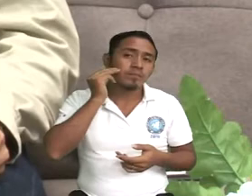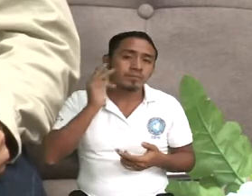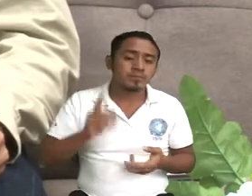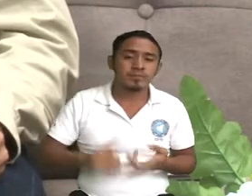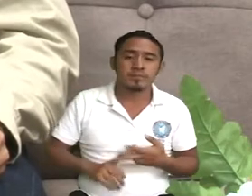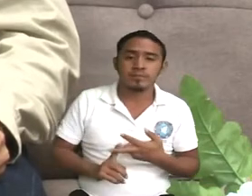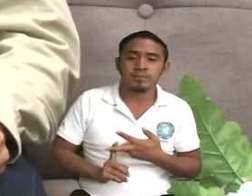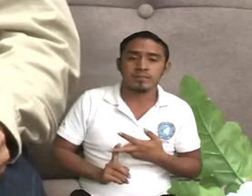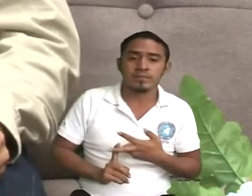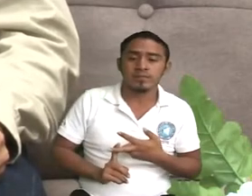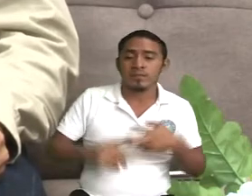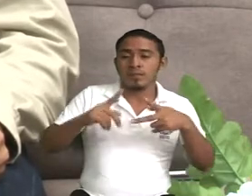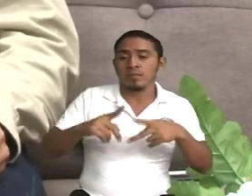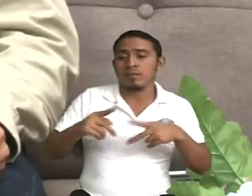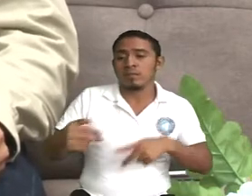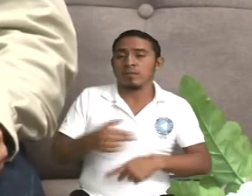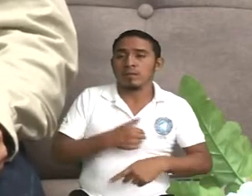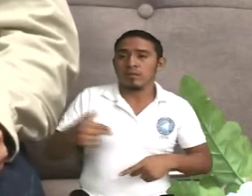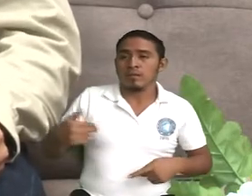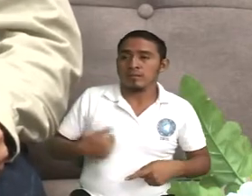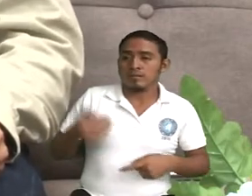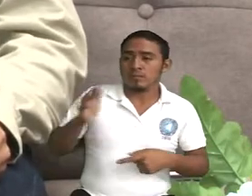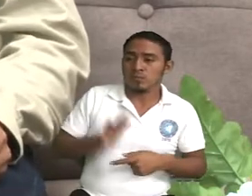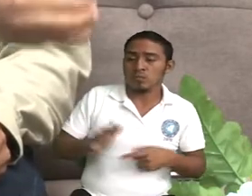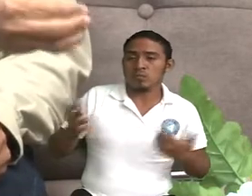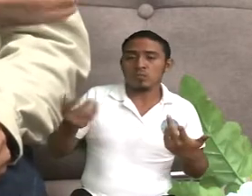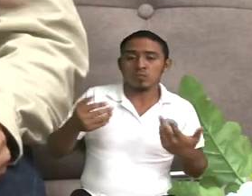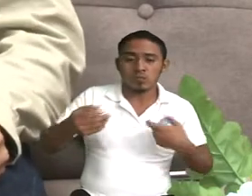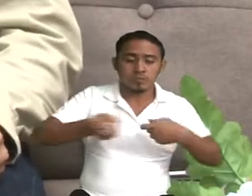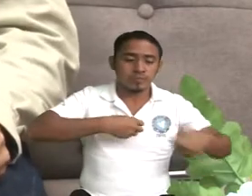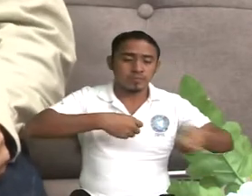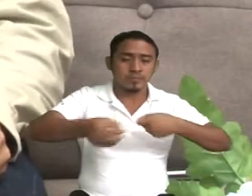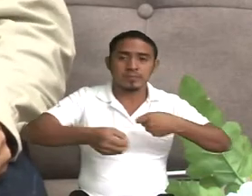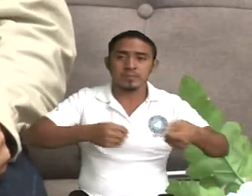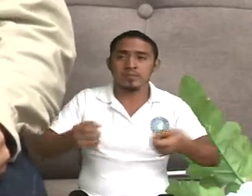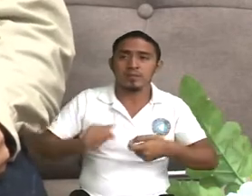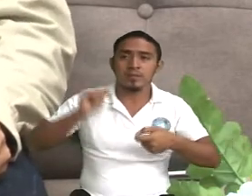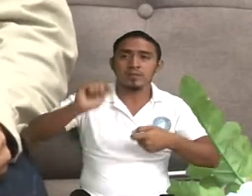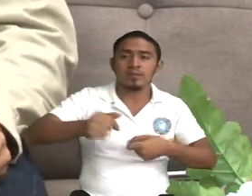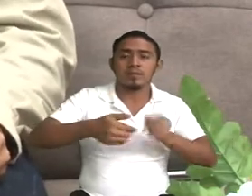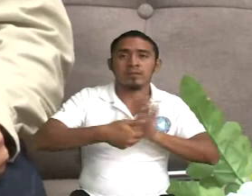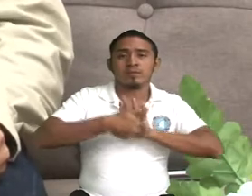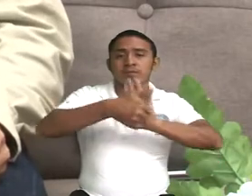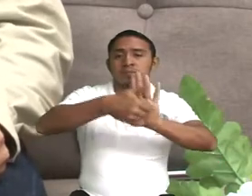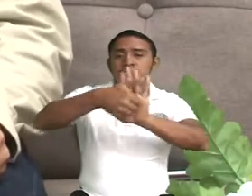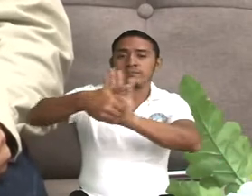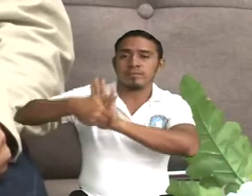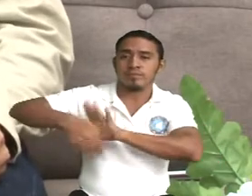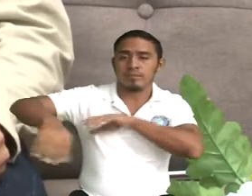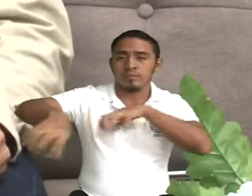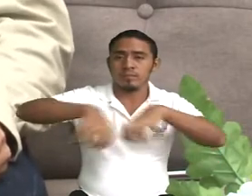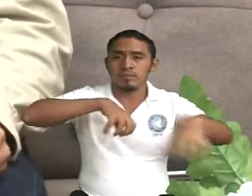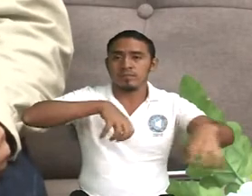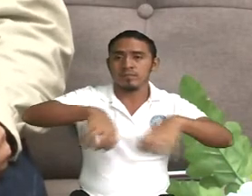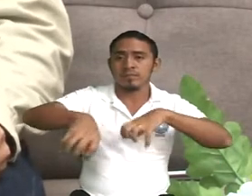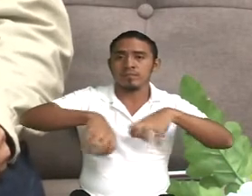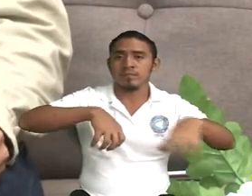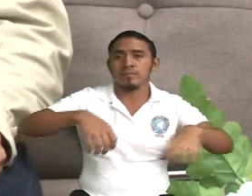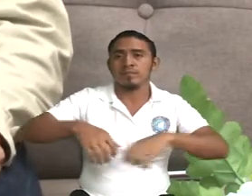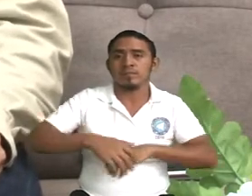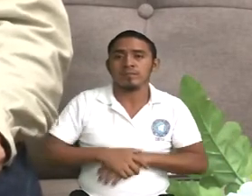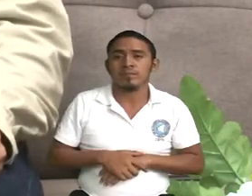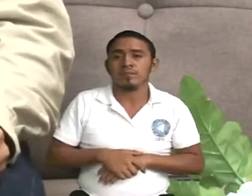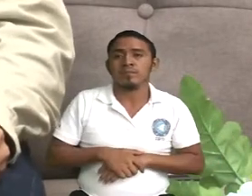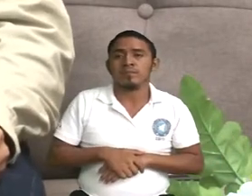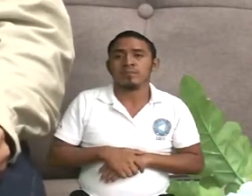la familia que organiza su negocio, su emprendimiento y lo va a exponer en las actividades. Entonces decía que